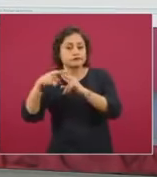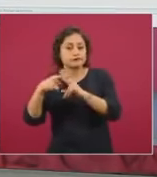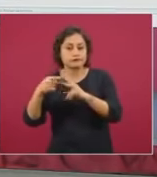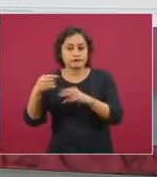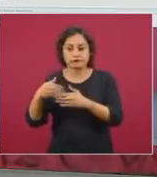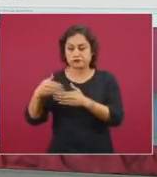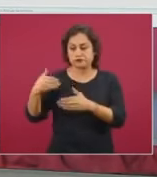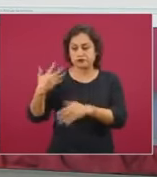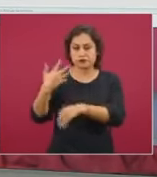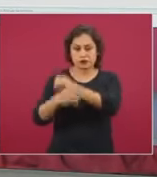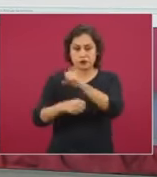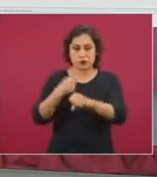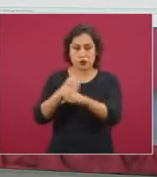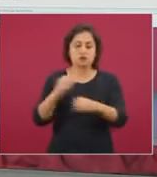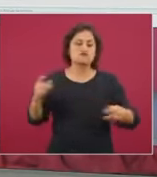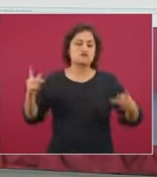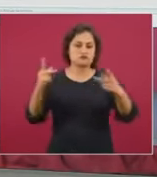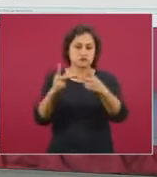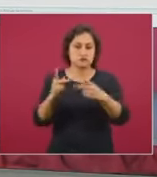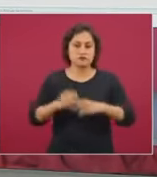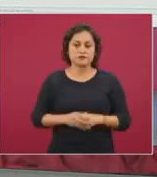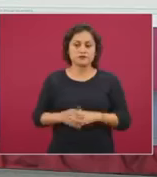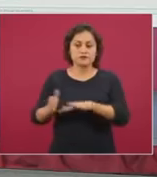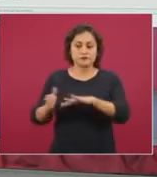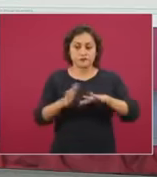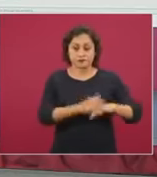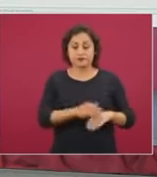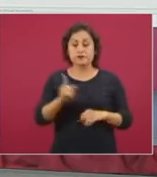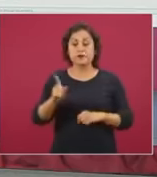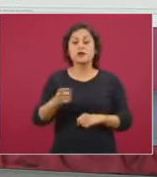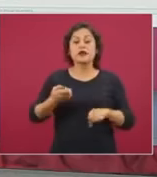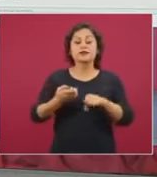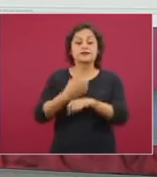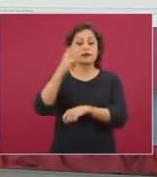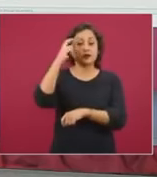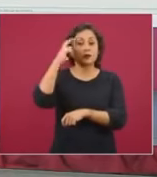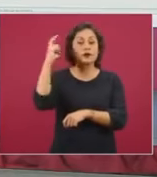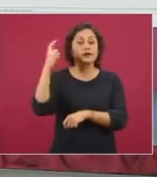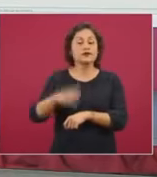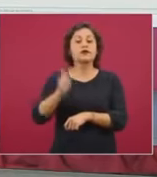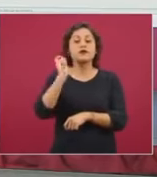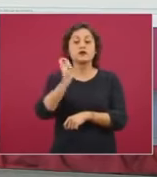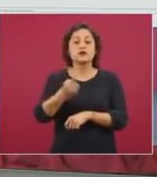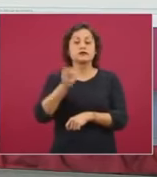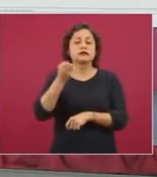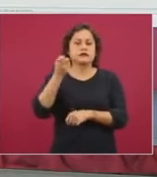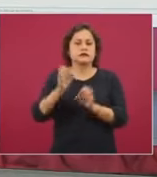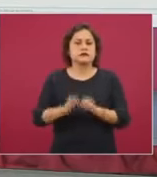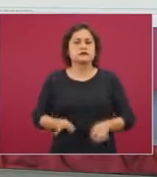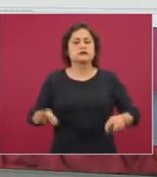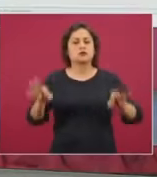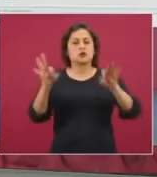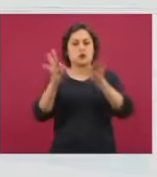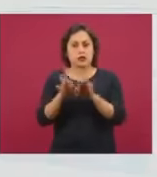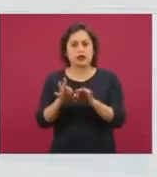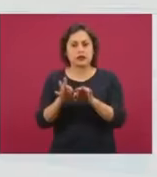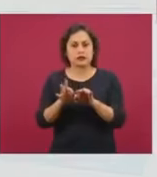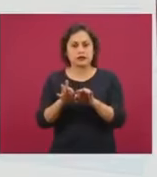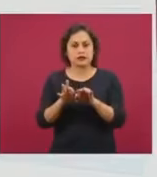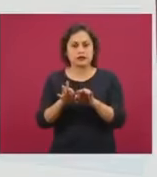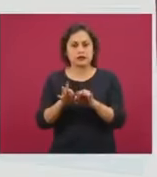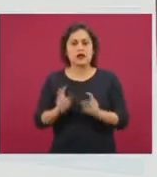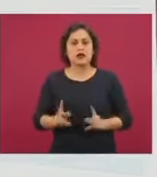favor. Estado de Hidalgo. El estado de Hidalgo también tuvo un ascenso importante hasta la